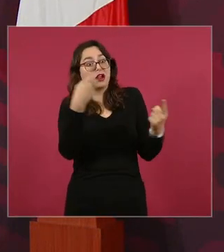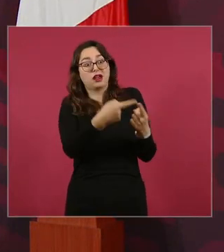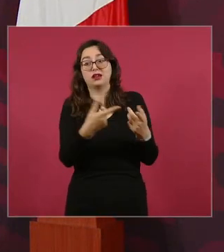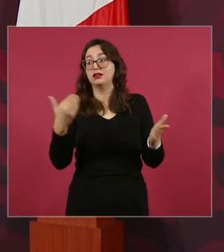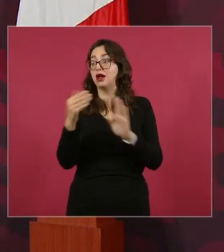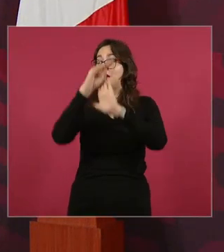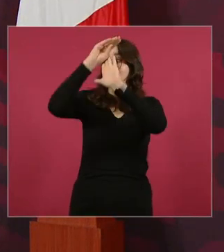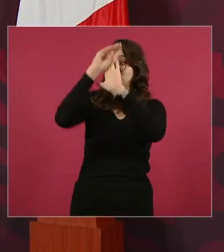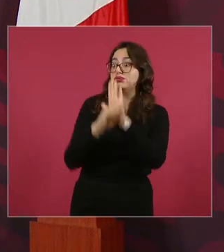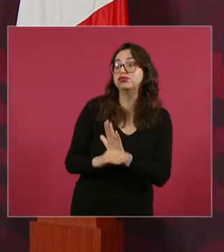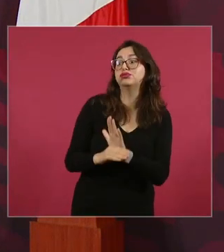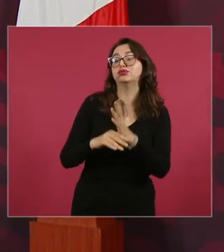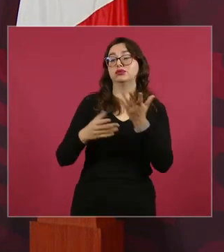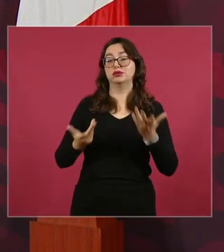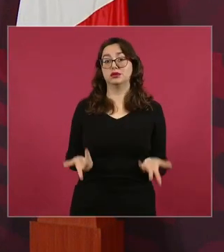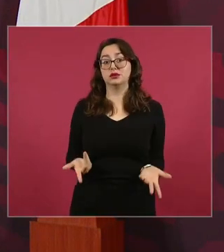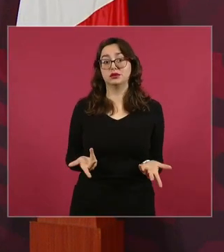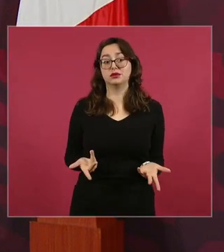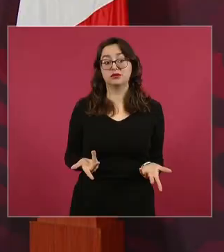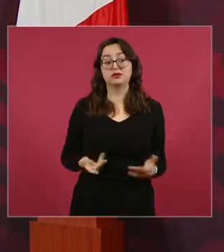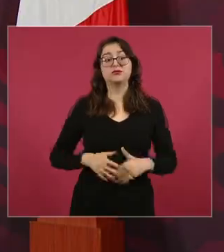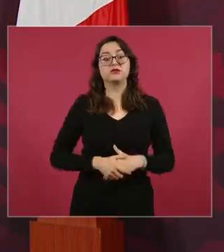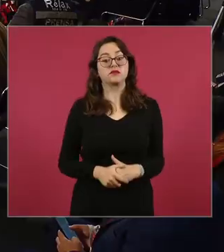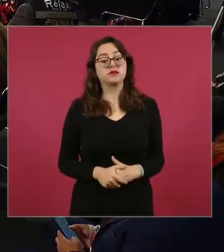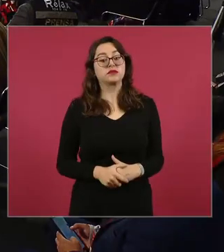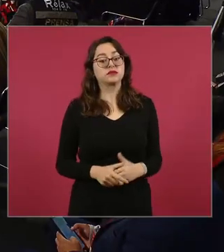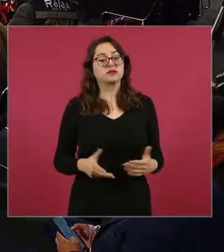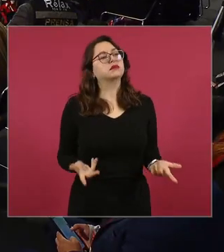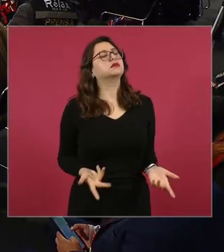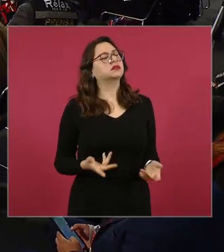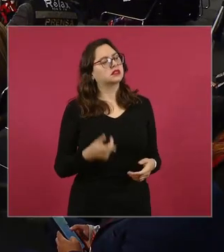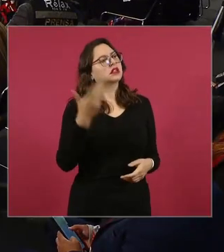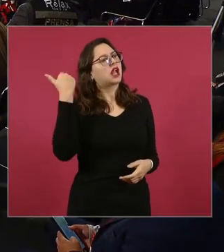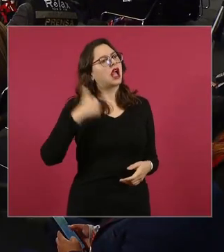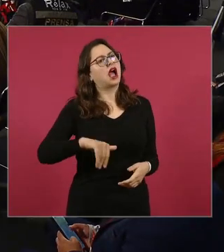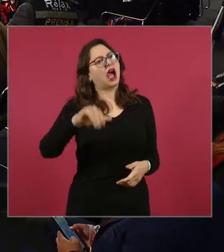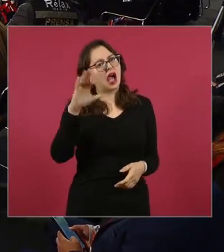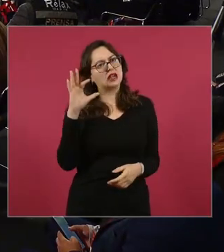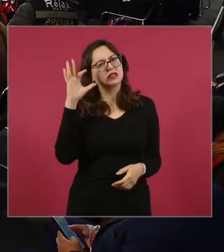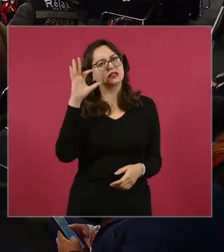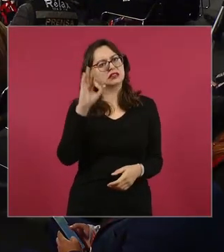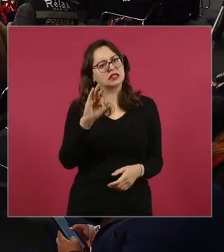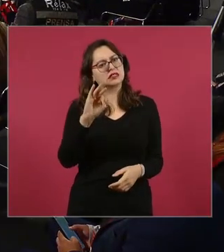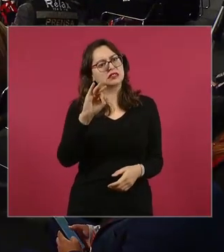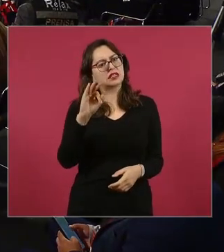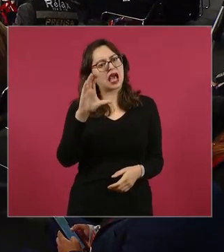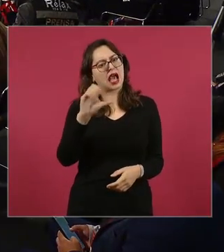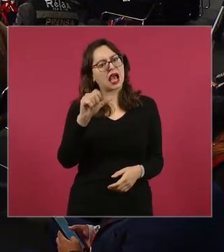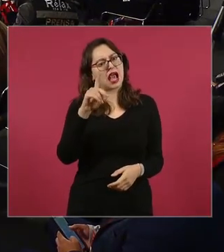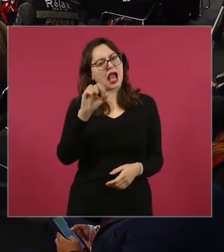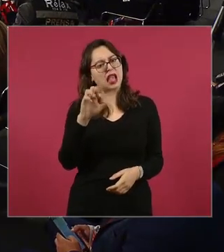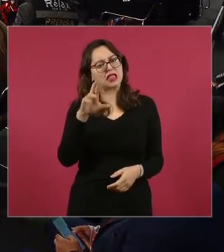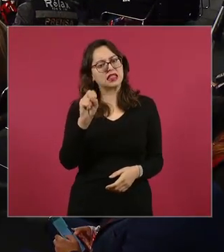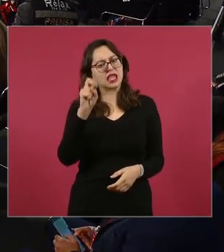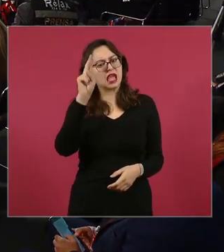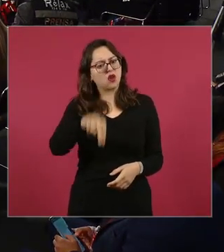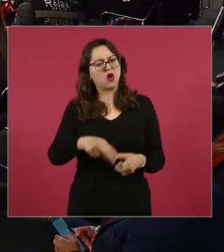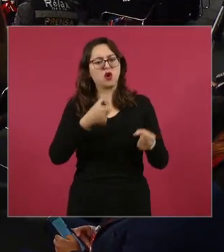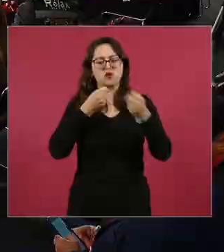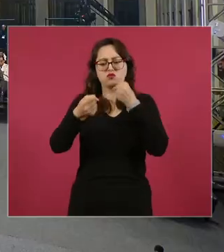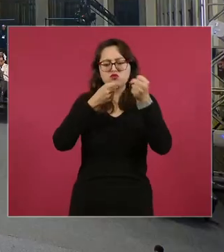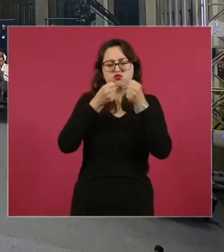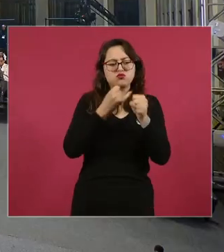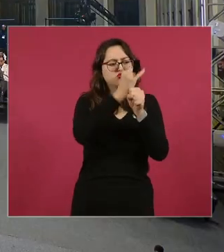son hechos. Así es. Felipe Calderón, también hay reportajes serios de periodistas independientes, autónomos, que